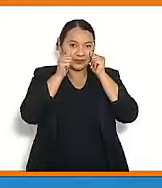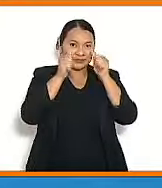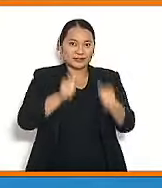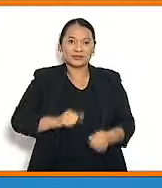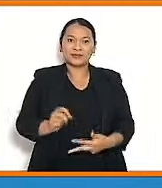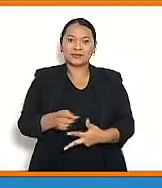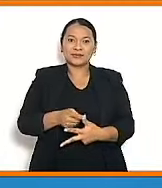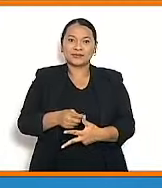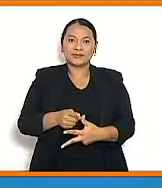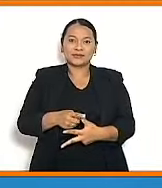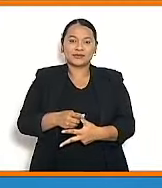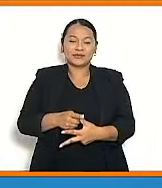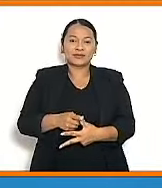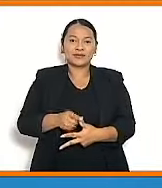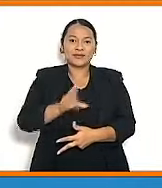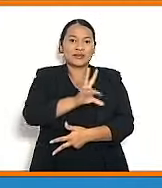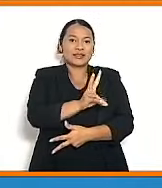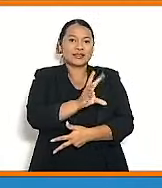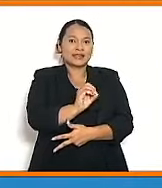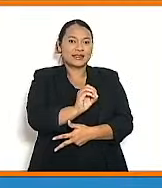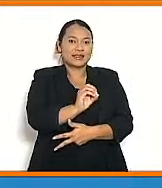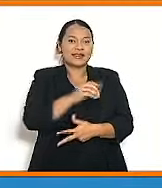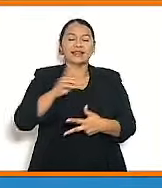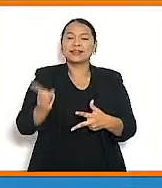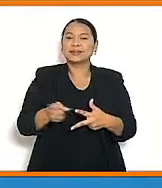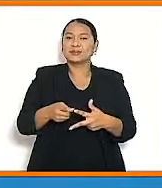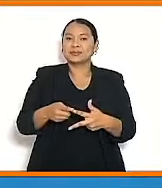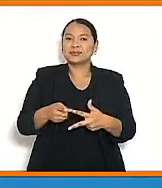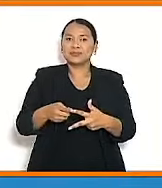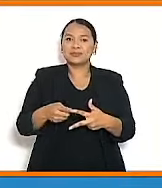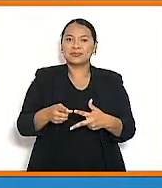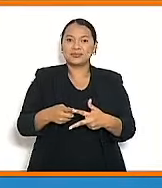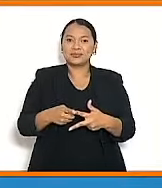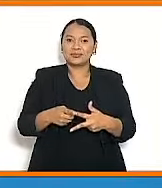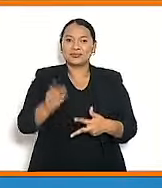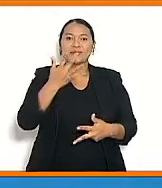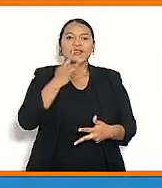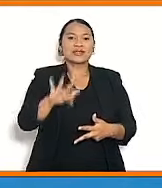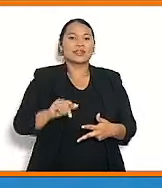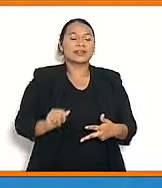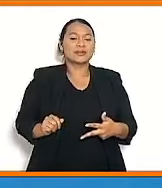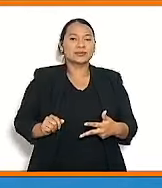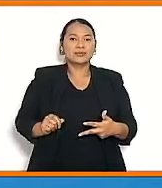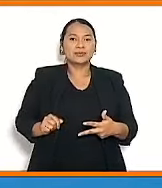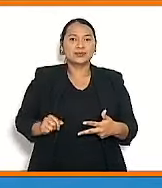atentos... 70, segundo número... suerte.